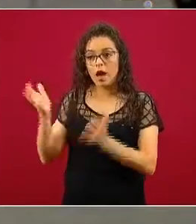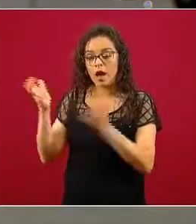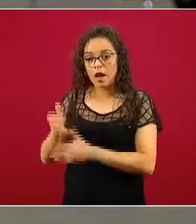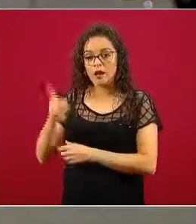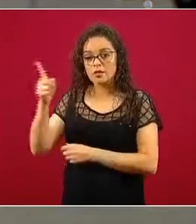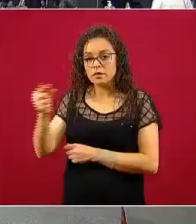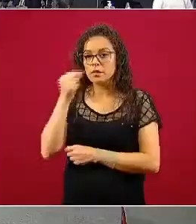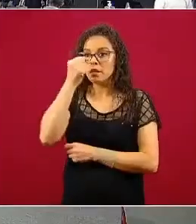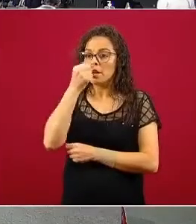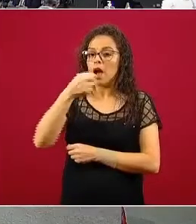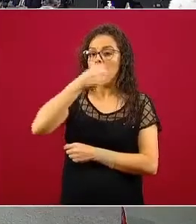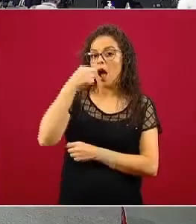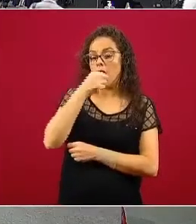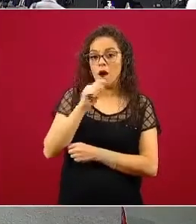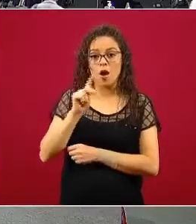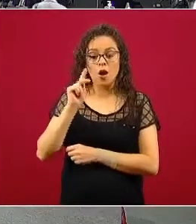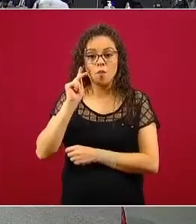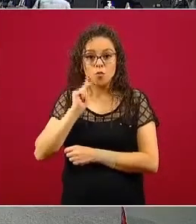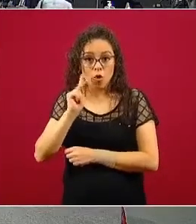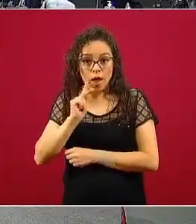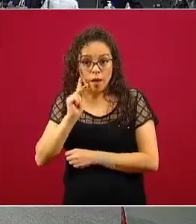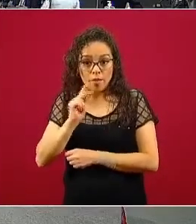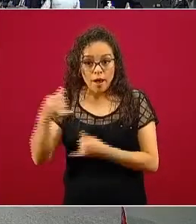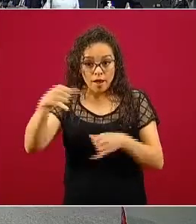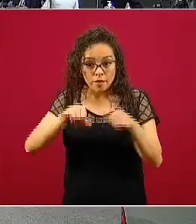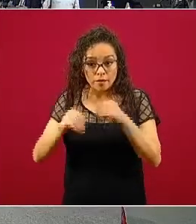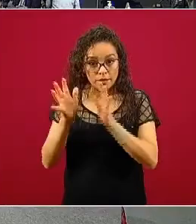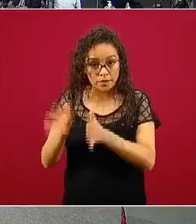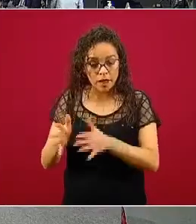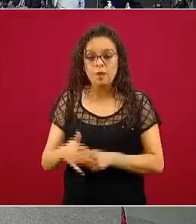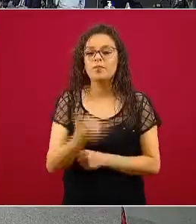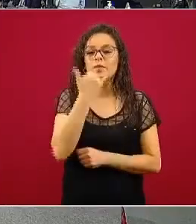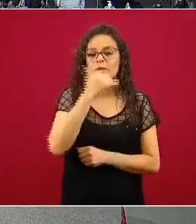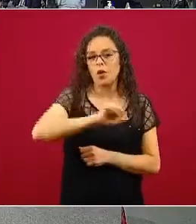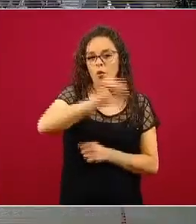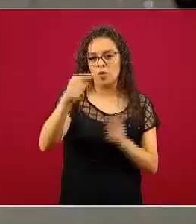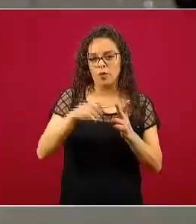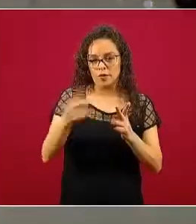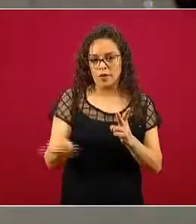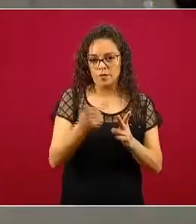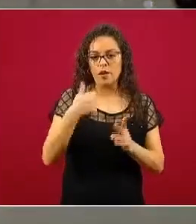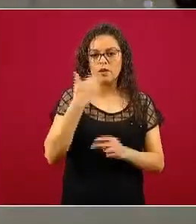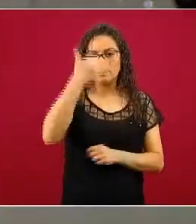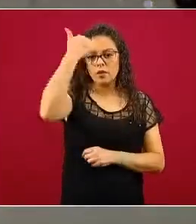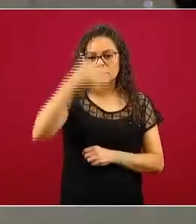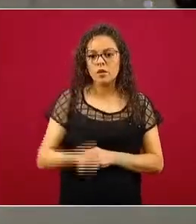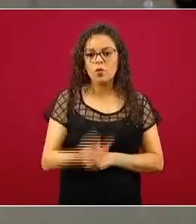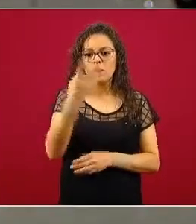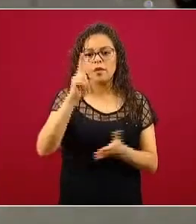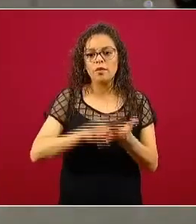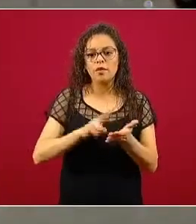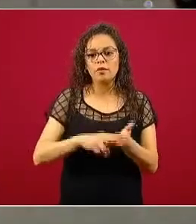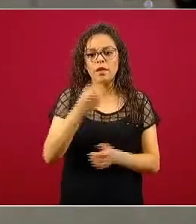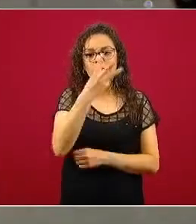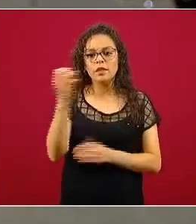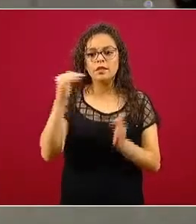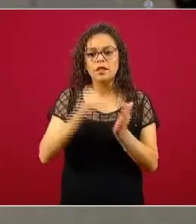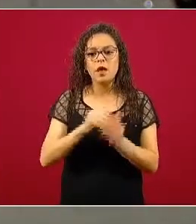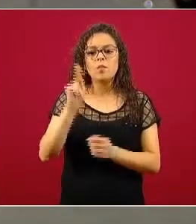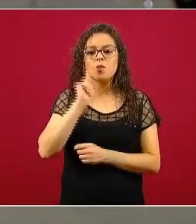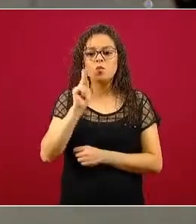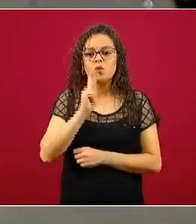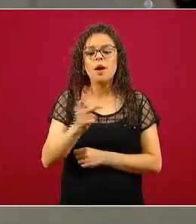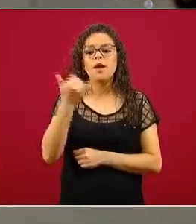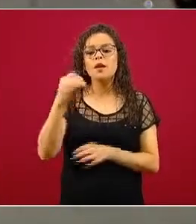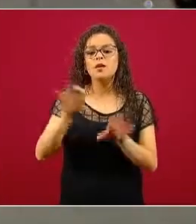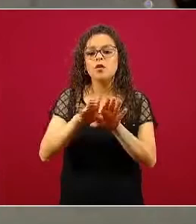ceferesos? Muchas gracias, sí. Perdone, tengo otra. Me gustaría saber cuánto costaron las 300,000 pruebas y cómo se distribuyeron